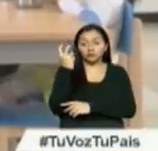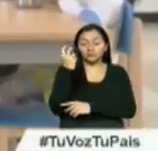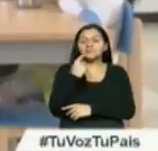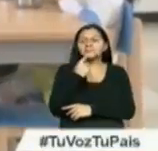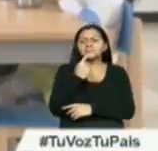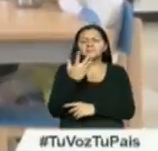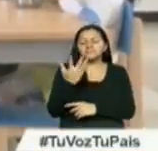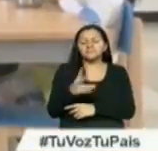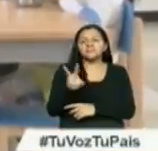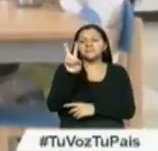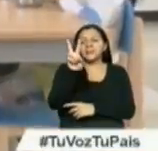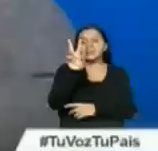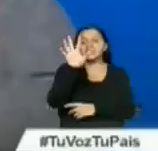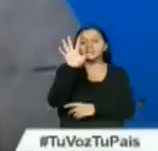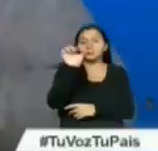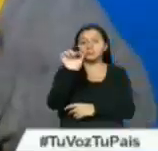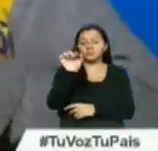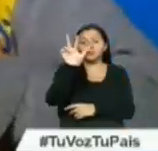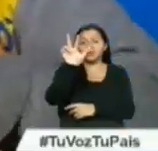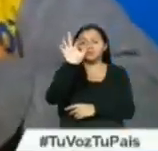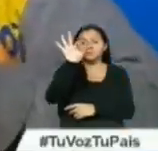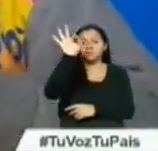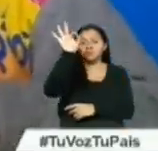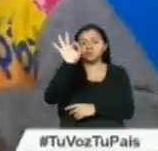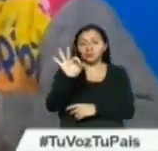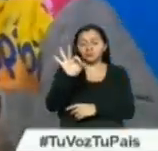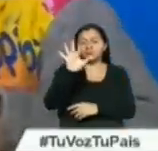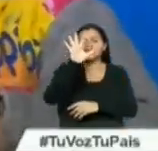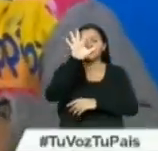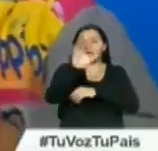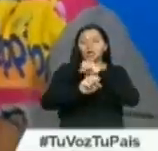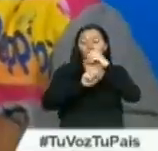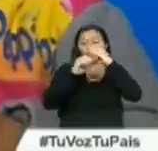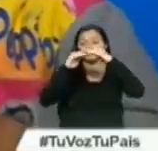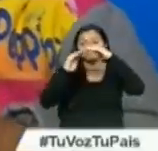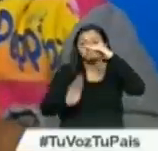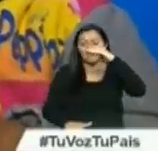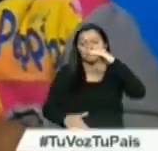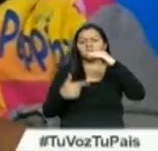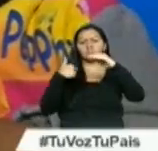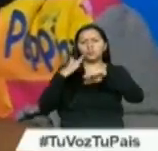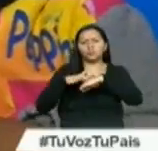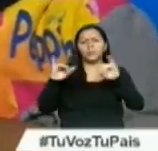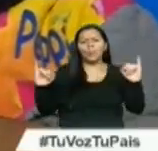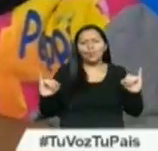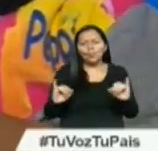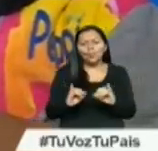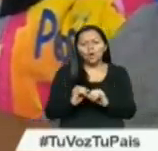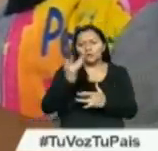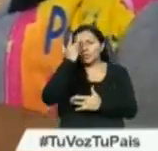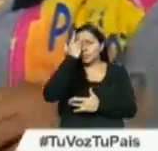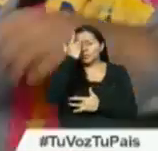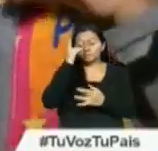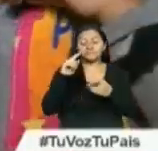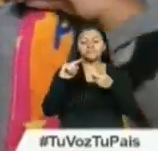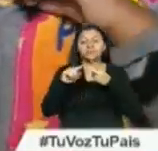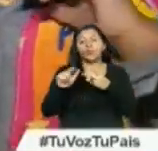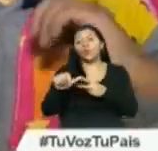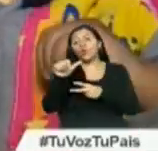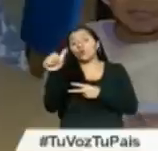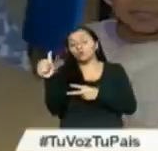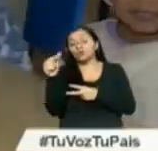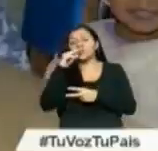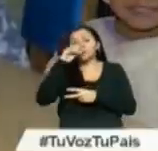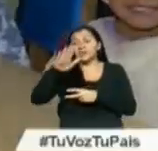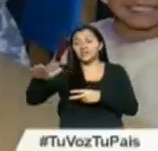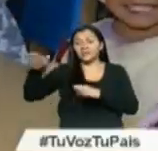el 25.3% de los niños menores de 5 años tiene desnutrición crónica. Por otra parte, los niños en edad